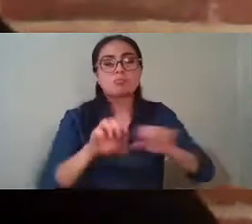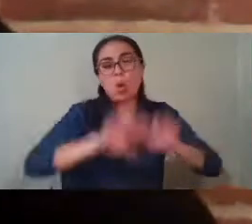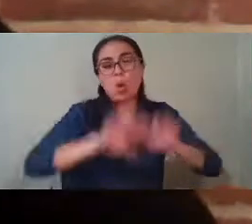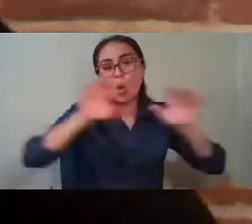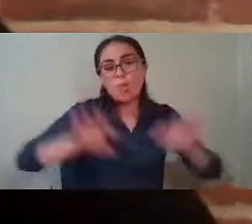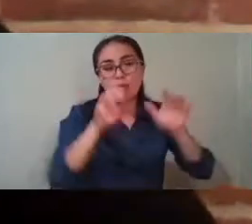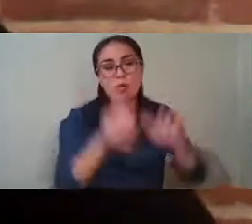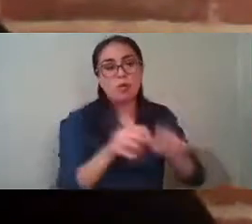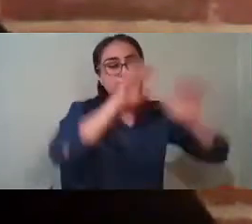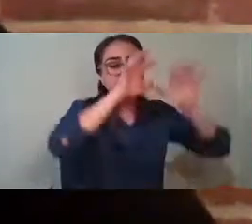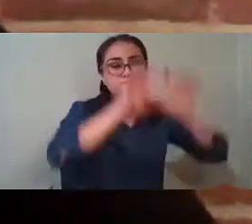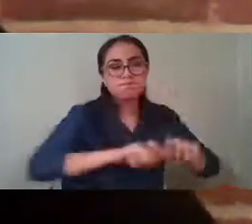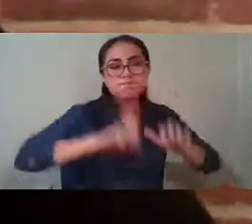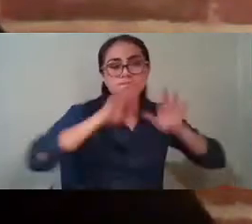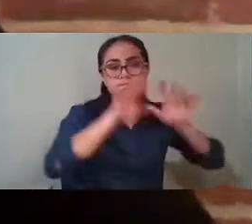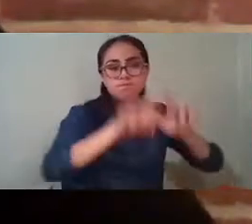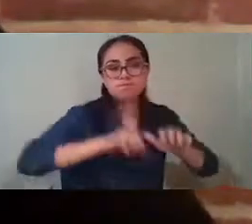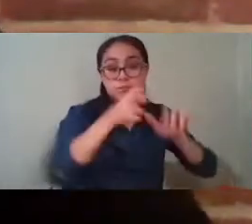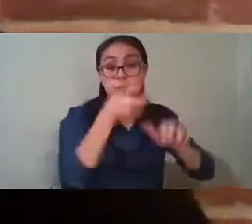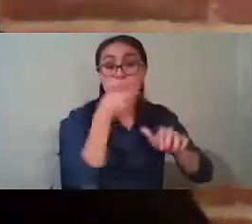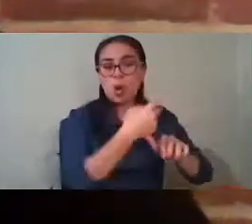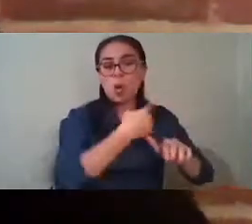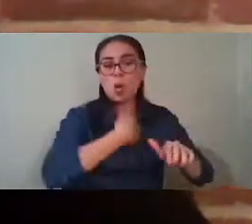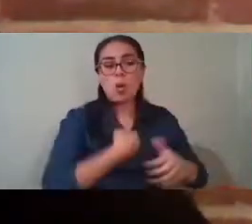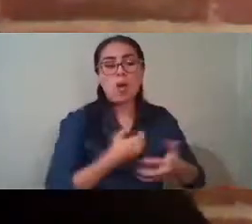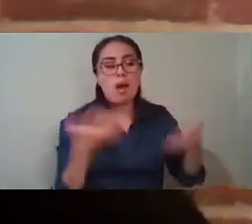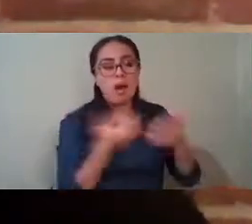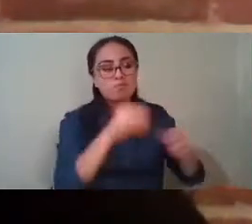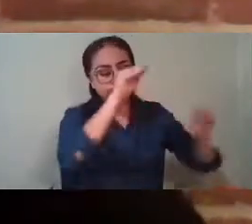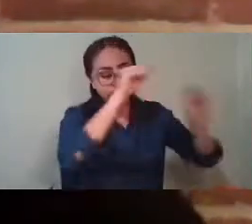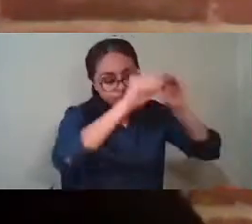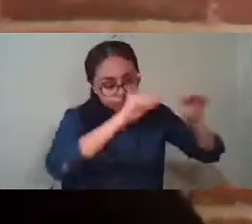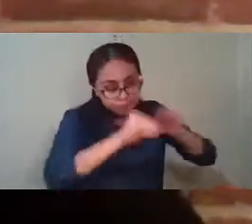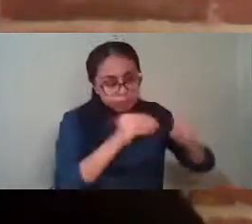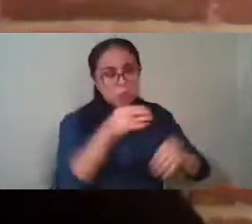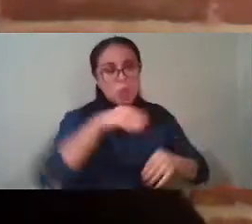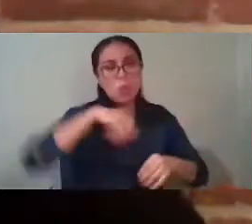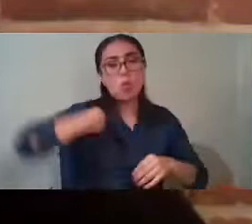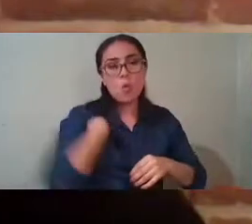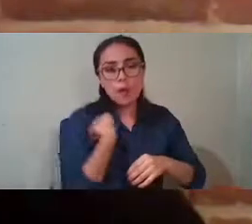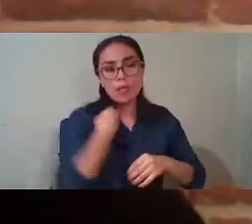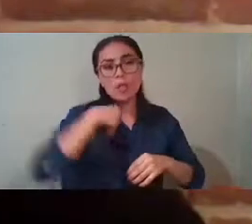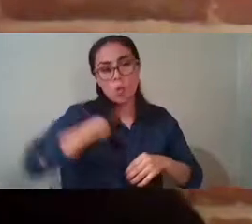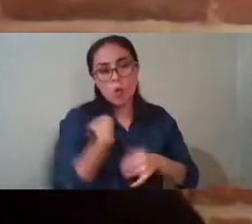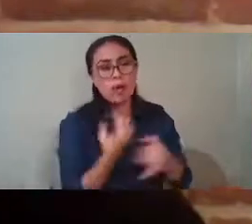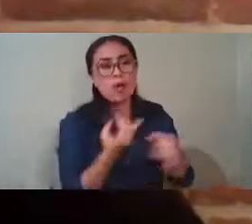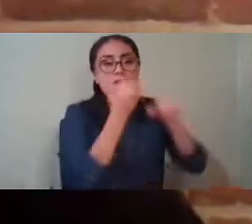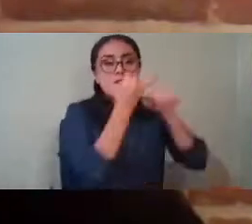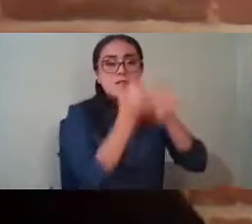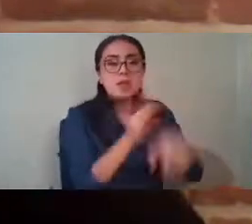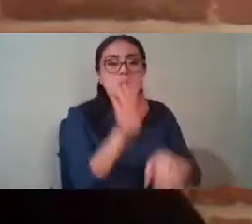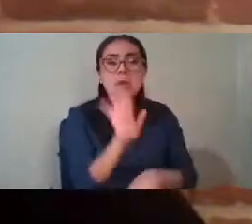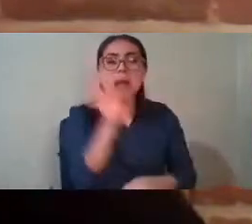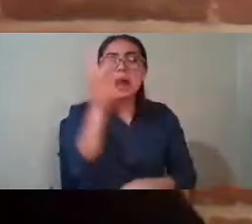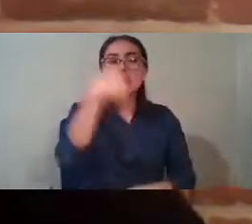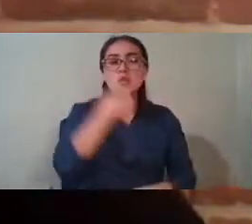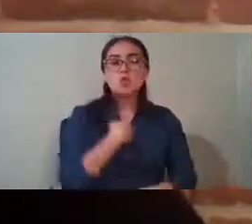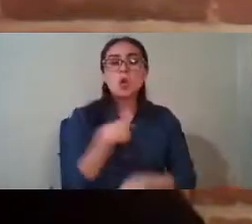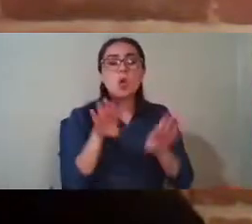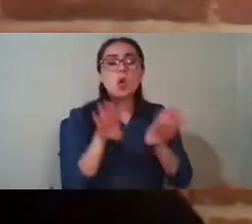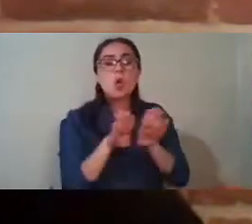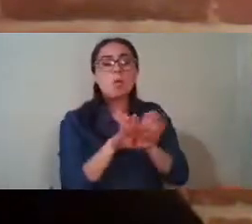guardo todas estas imágenes generadoras. Es como si fuese el lugar donde guardo